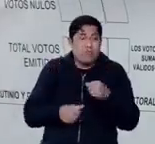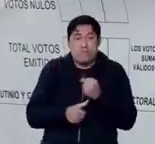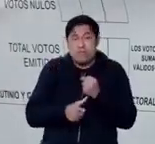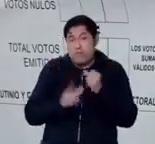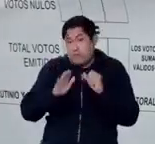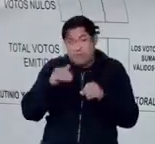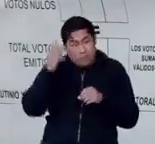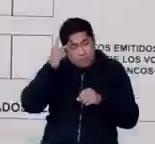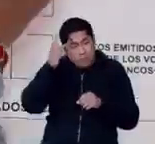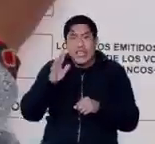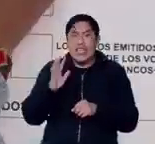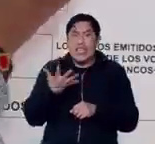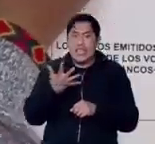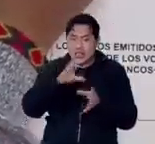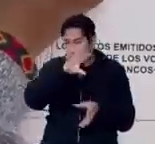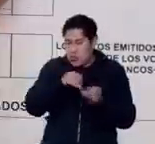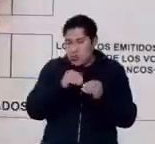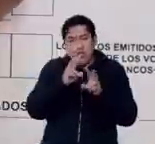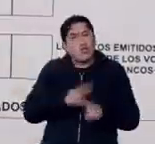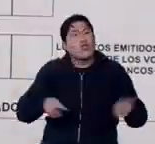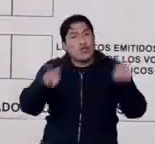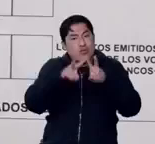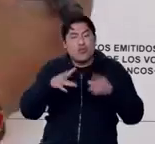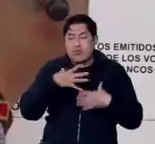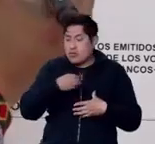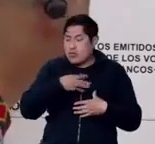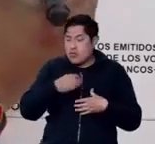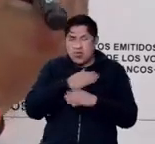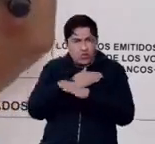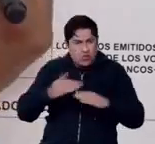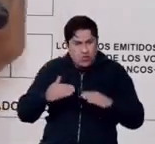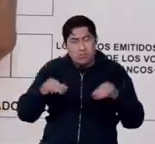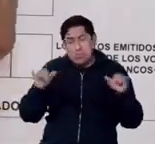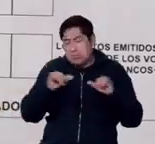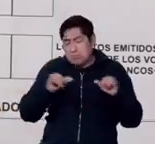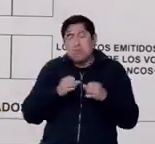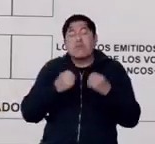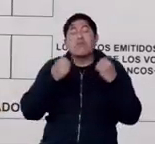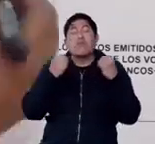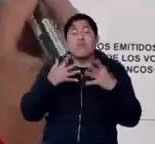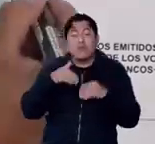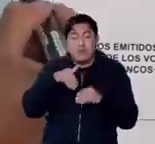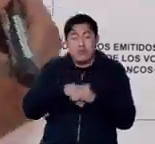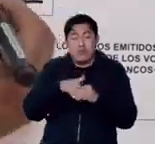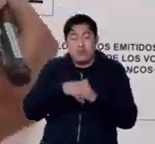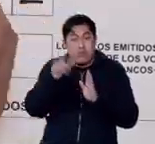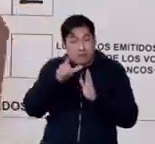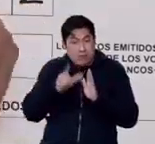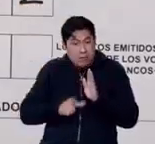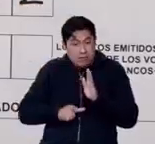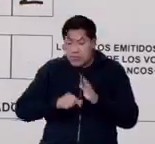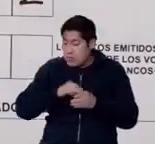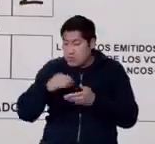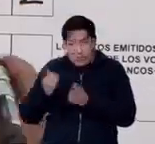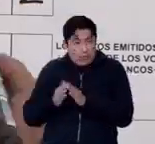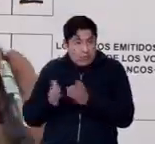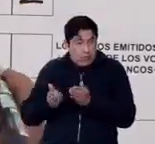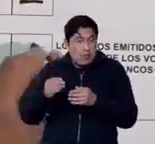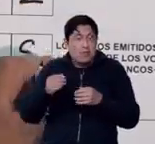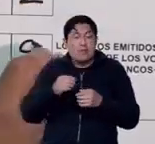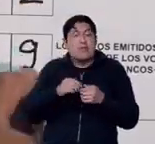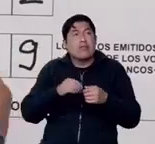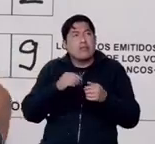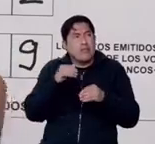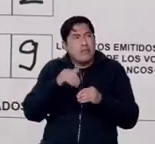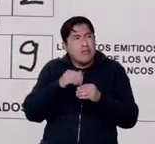candidatura. Quinto, se anotarán los totales de votos válidos, blancos y nulos. También el total de votos emitidos, que es la suma de los